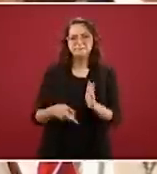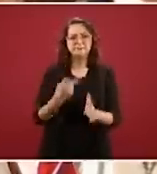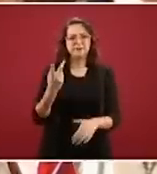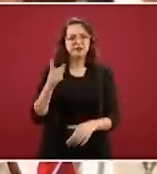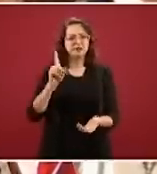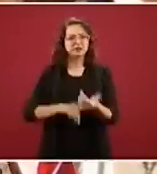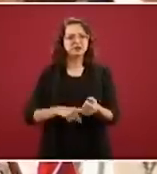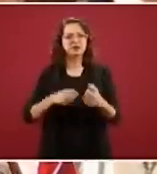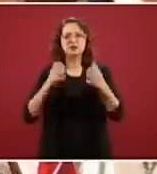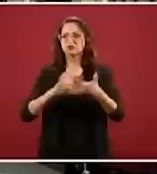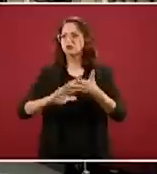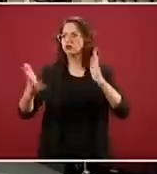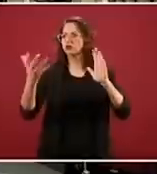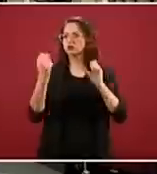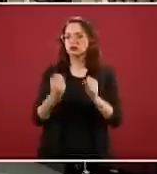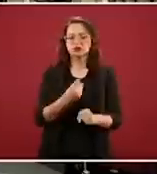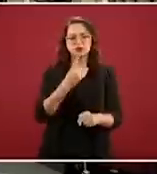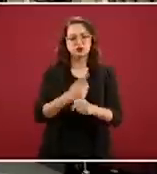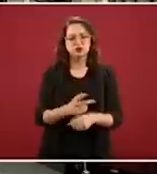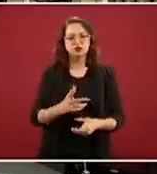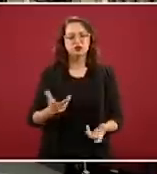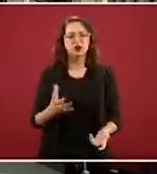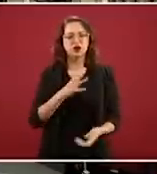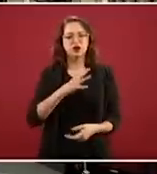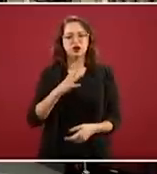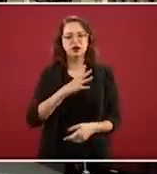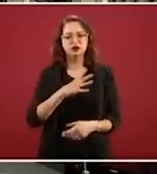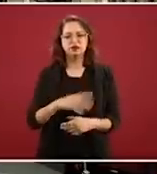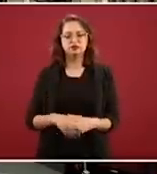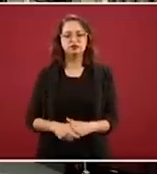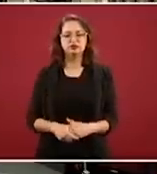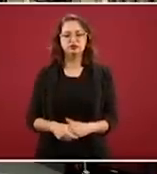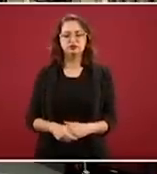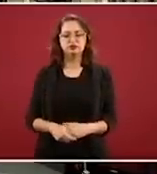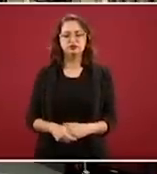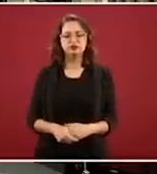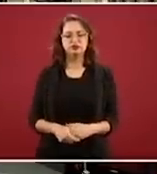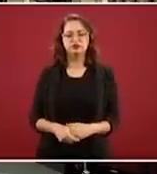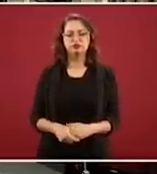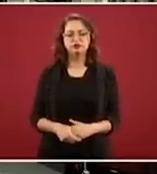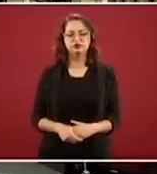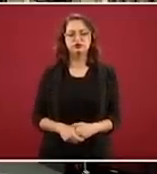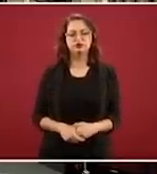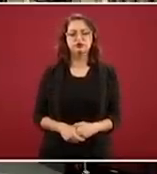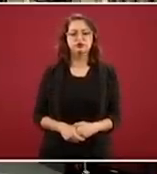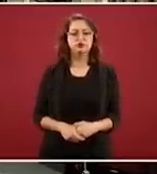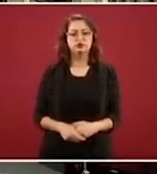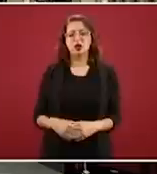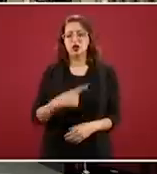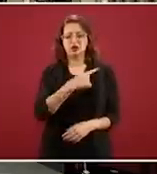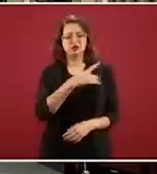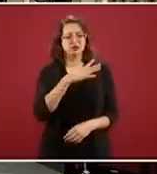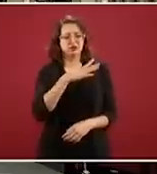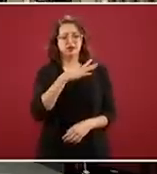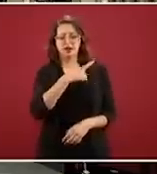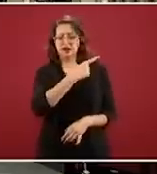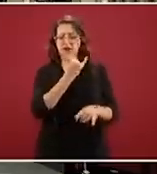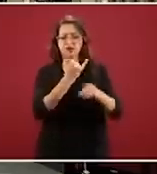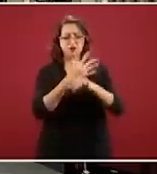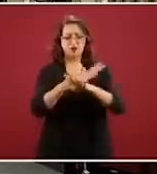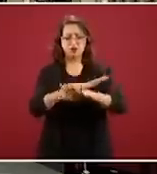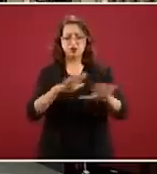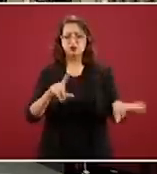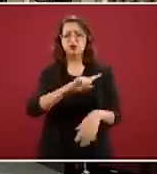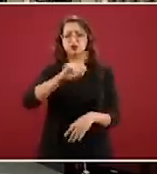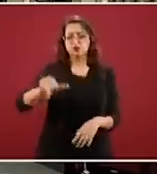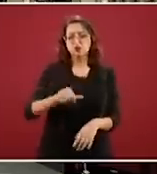inseguridad y violencia en sus estados? Gracias. Bueno, se da toda la información, ya ustedes van a tener